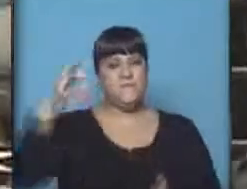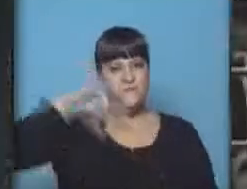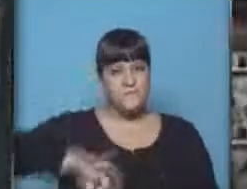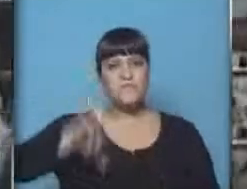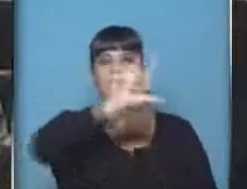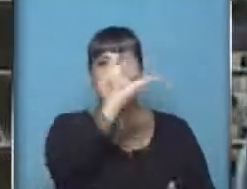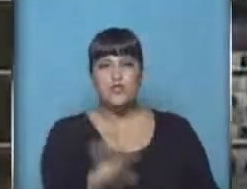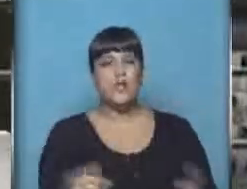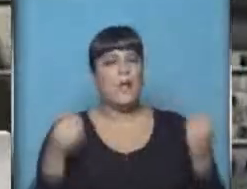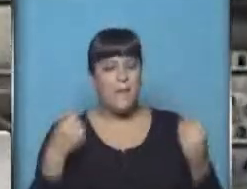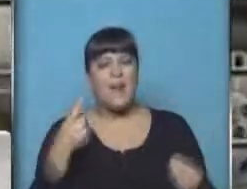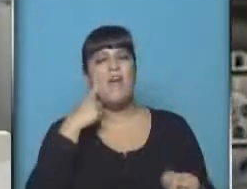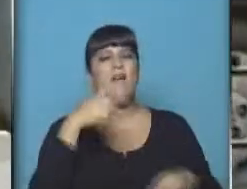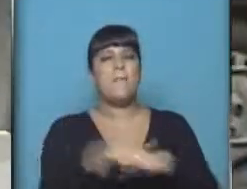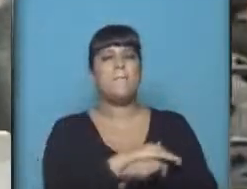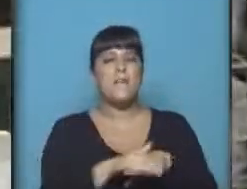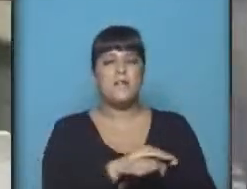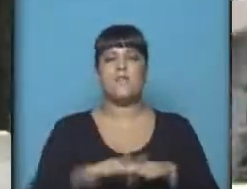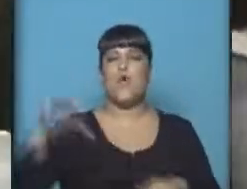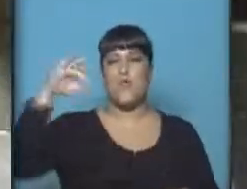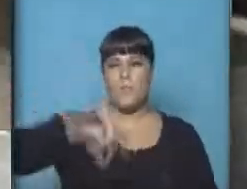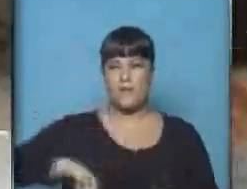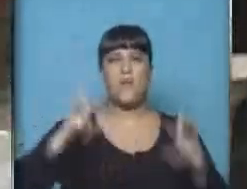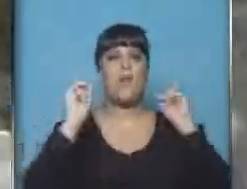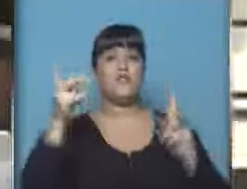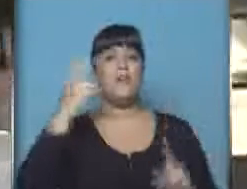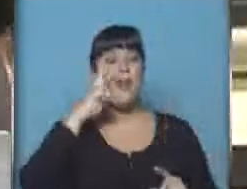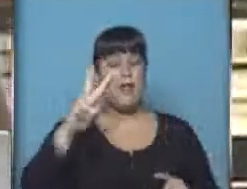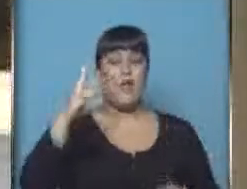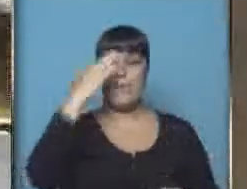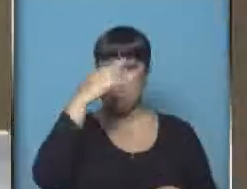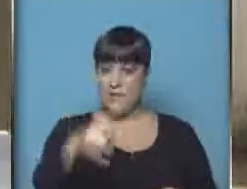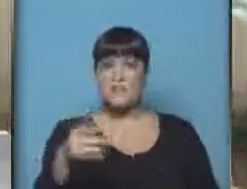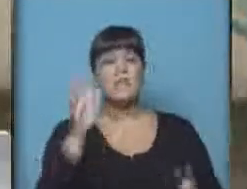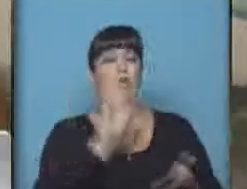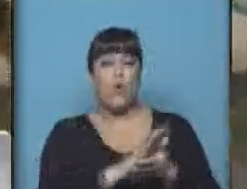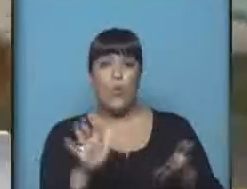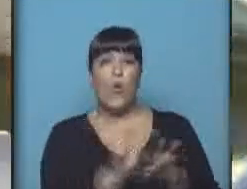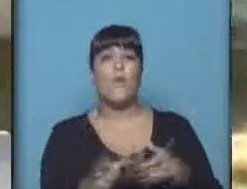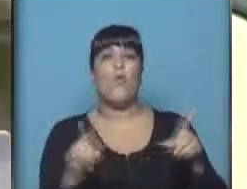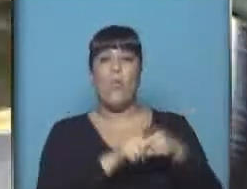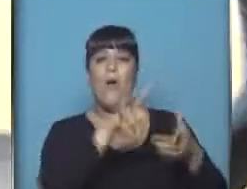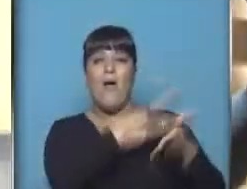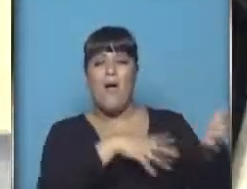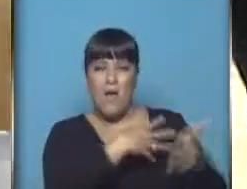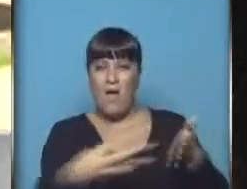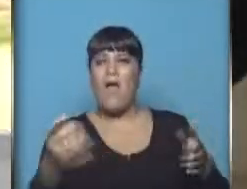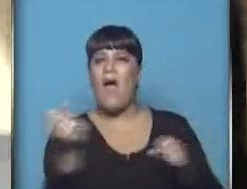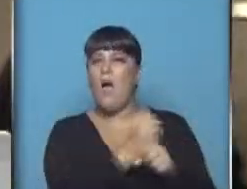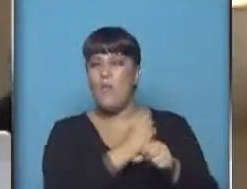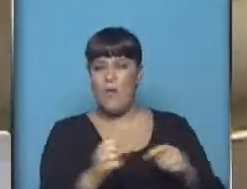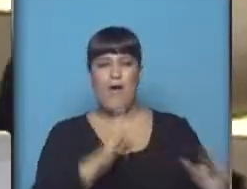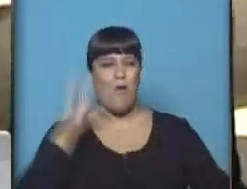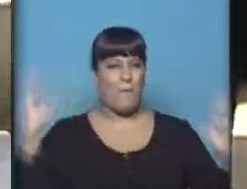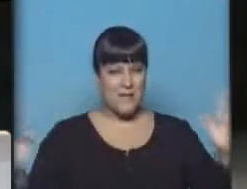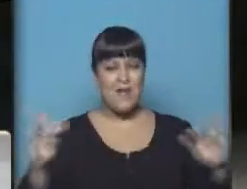buscar el piso salarial de los docentes para el 2015. Ya con nuevo calendario ampliado, aprobado y previsto